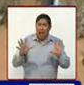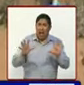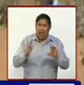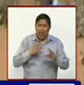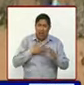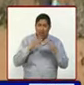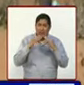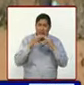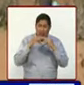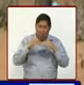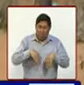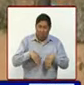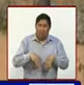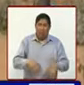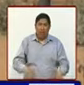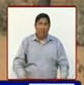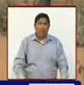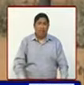se está cayendo todo.